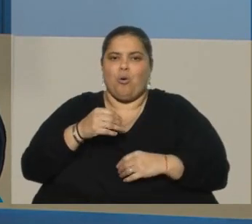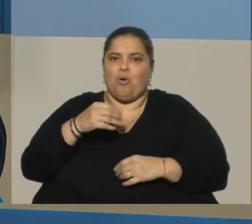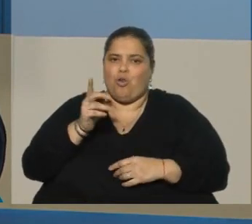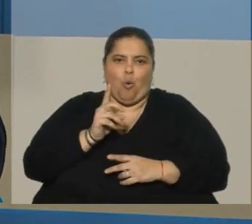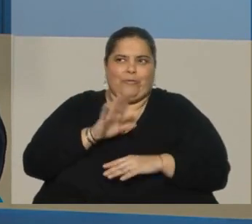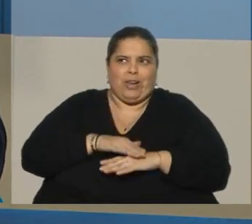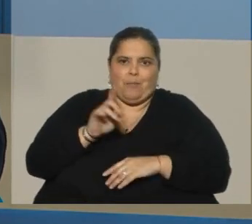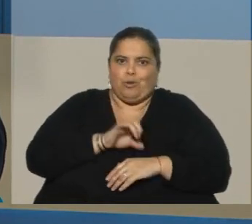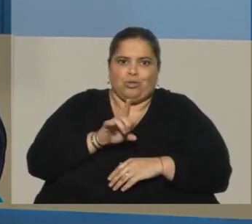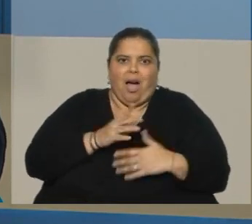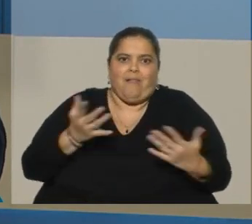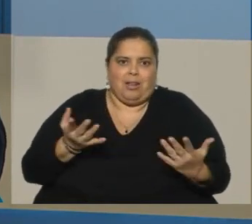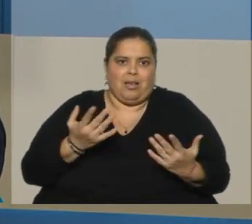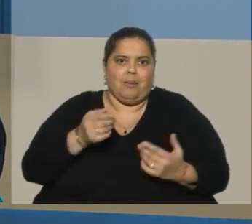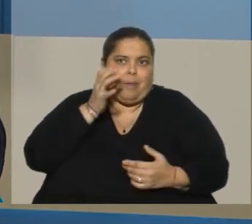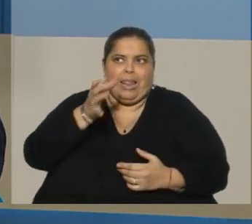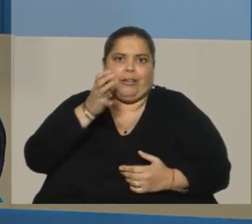acto